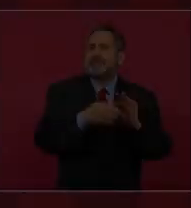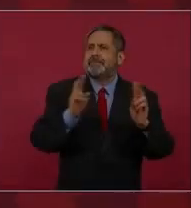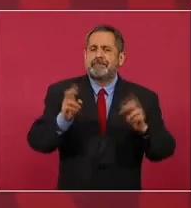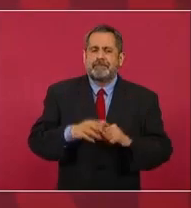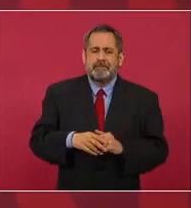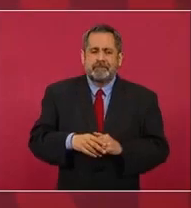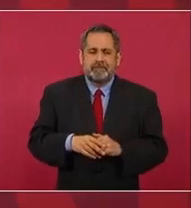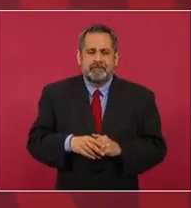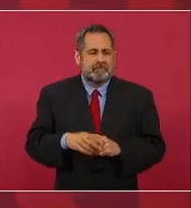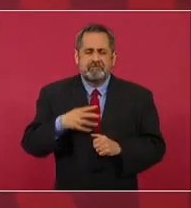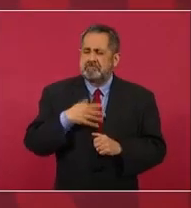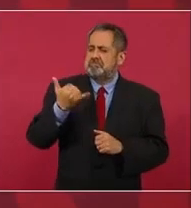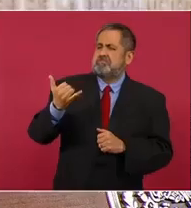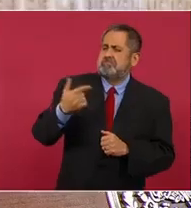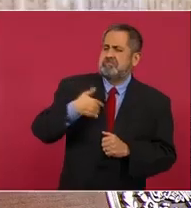soy charro y qué.